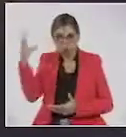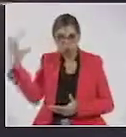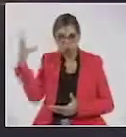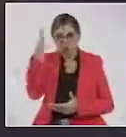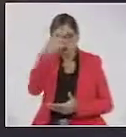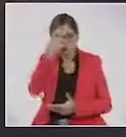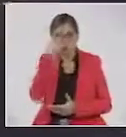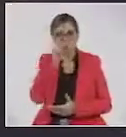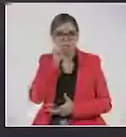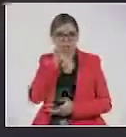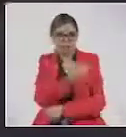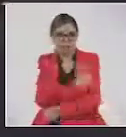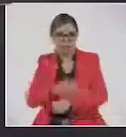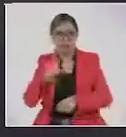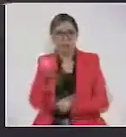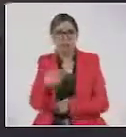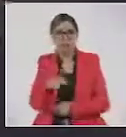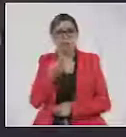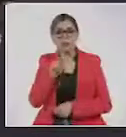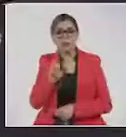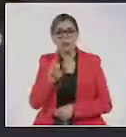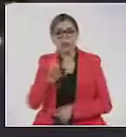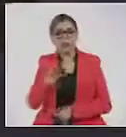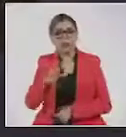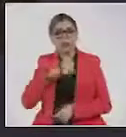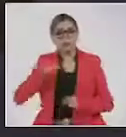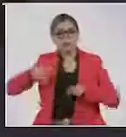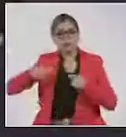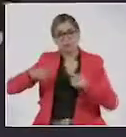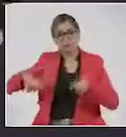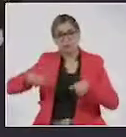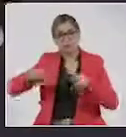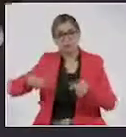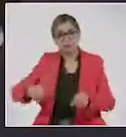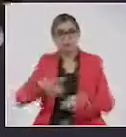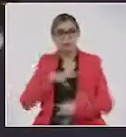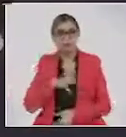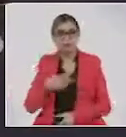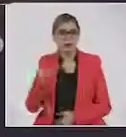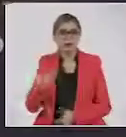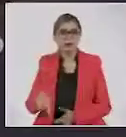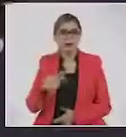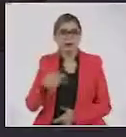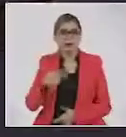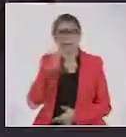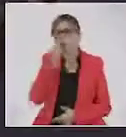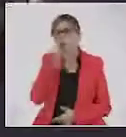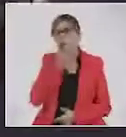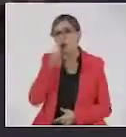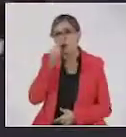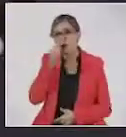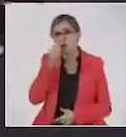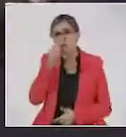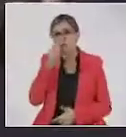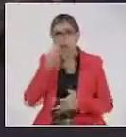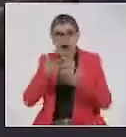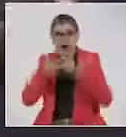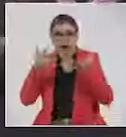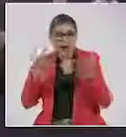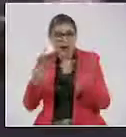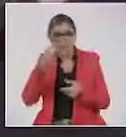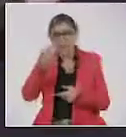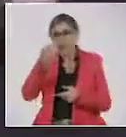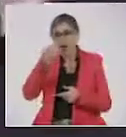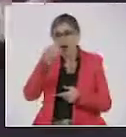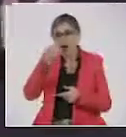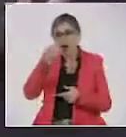guardan la familia Pila como un elemento tradicional, pues debe tener ciertos elementos, como es la boca pronunciada, la nariz